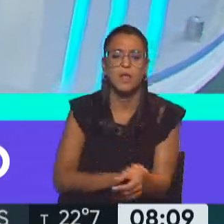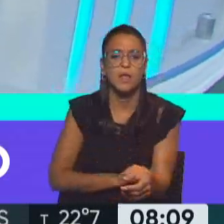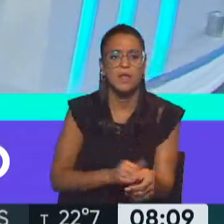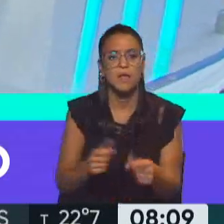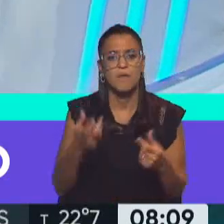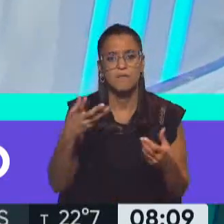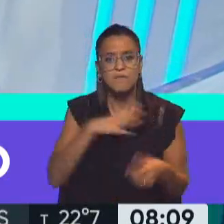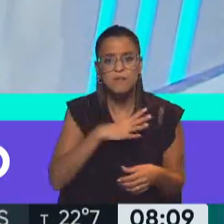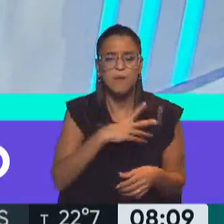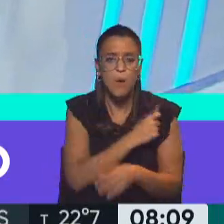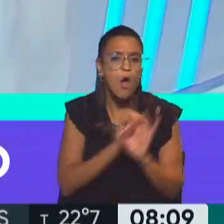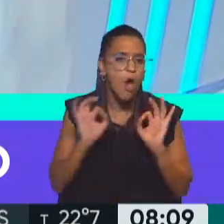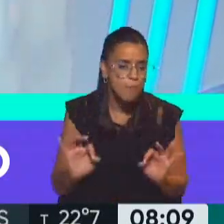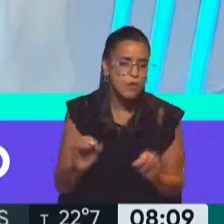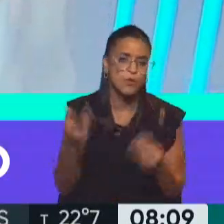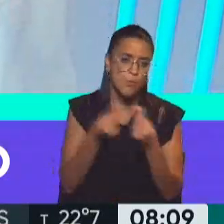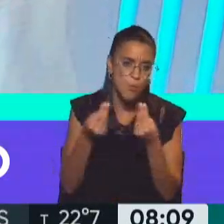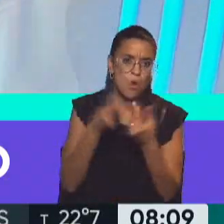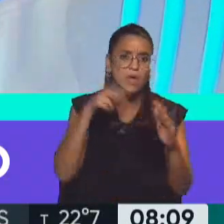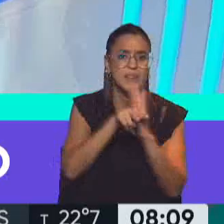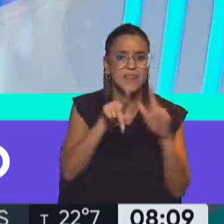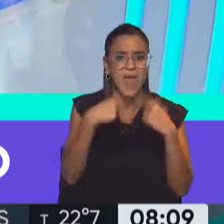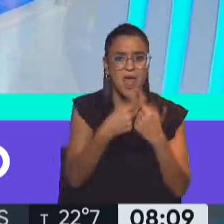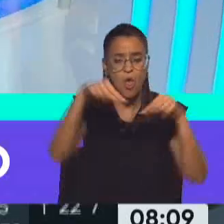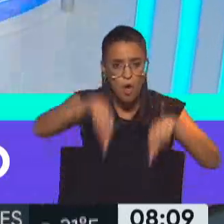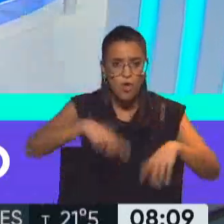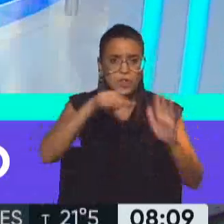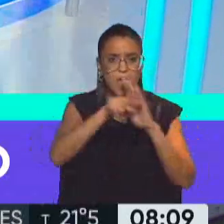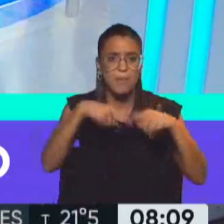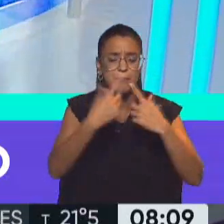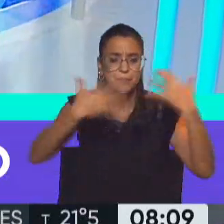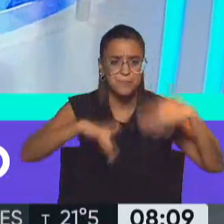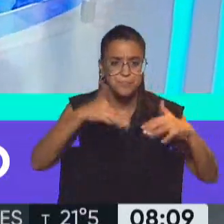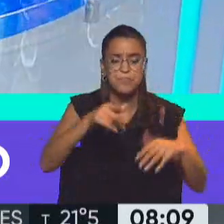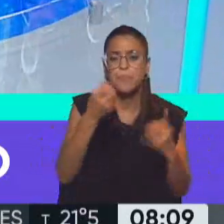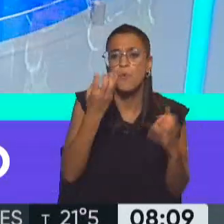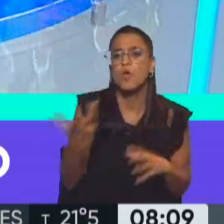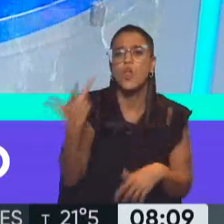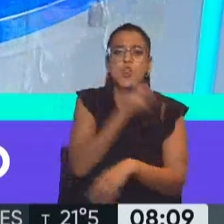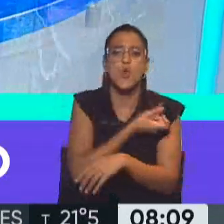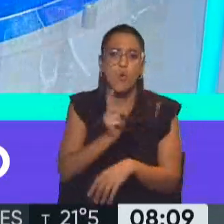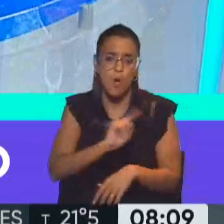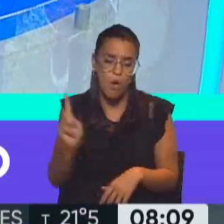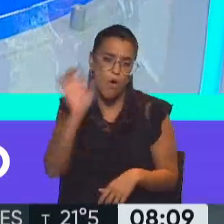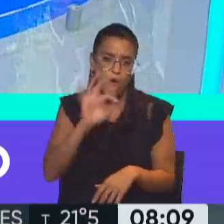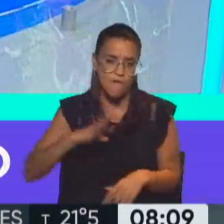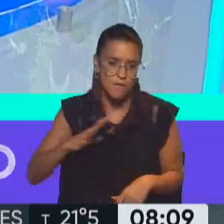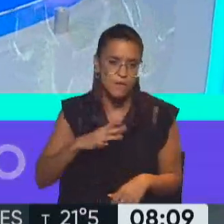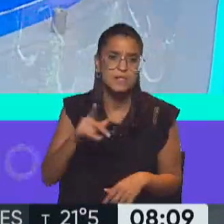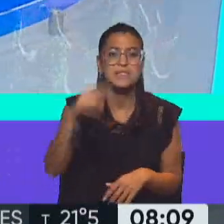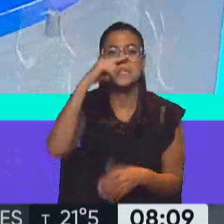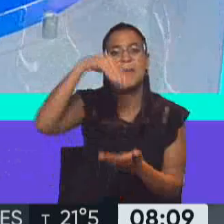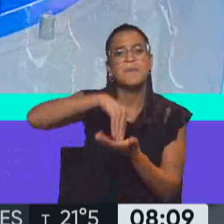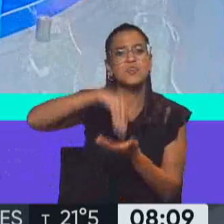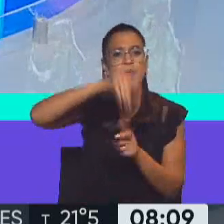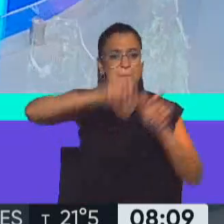esquema completo. Muchos de ellos internados hoy en terapia intensiva, justamente como consecuencia de no haberse vacunado o con un esquema incompleto. Son 7 millones de